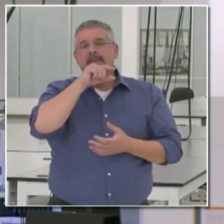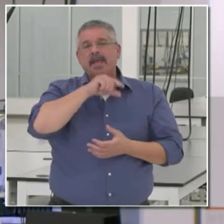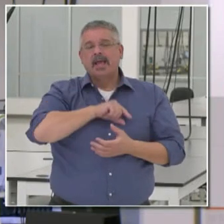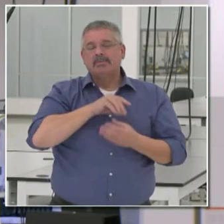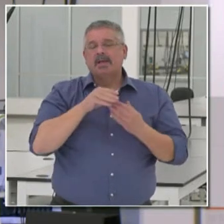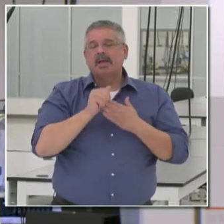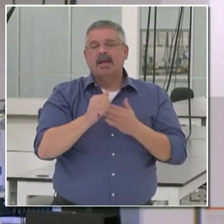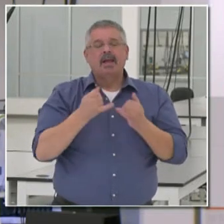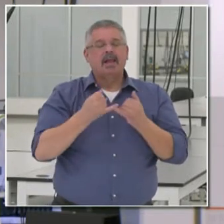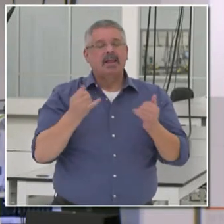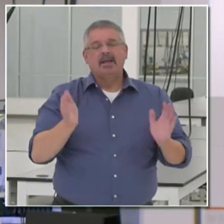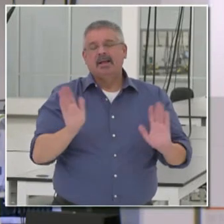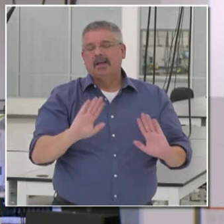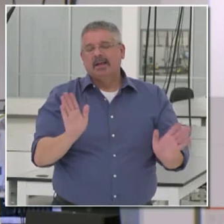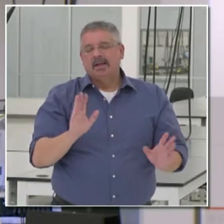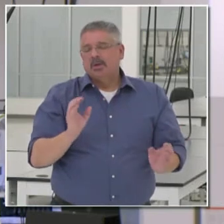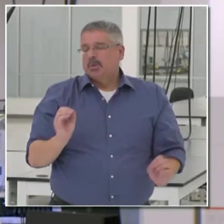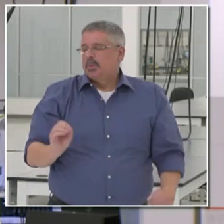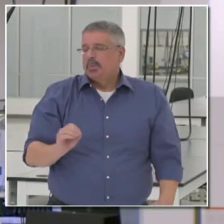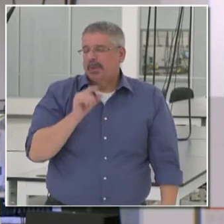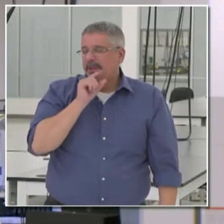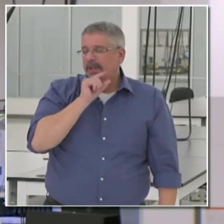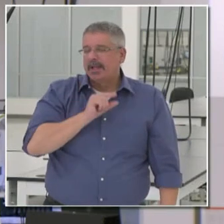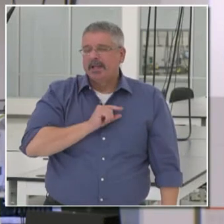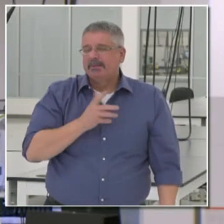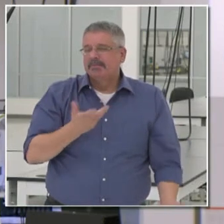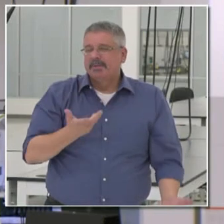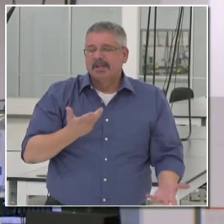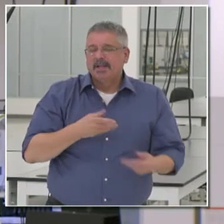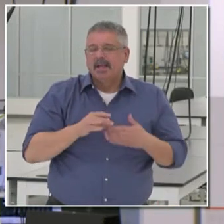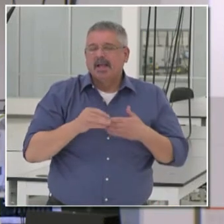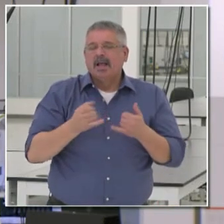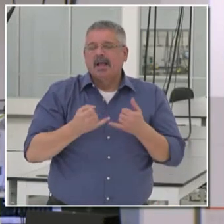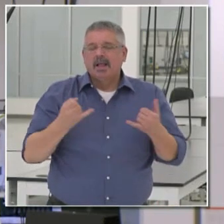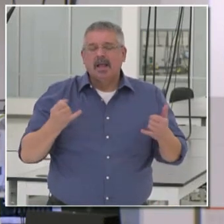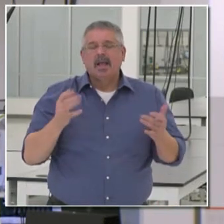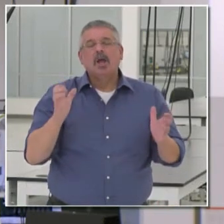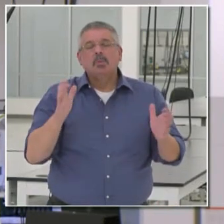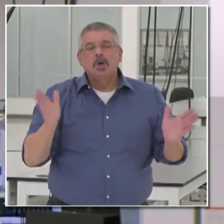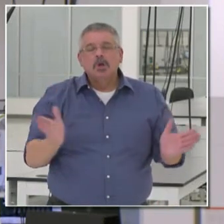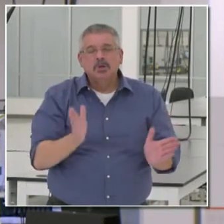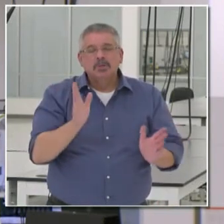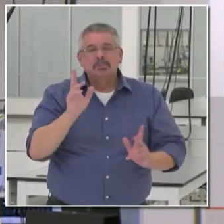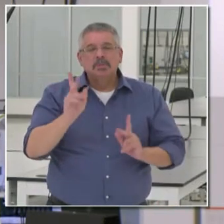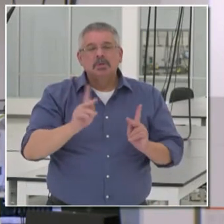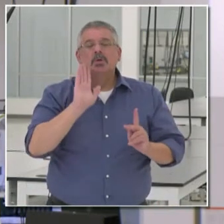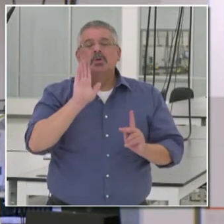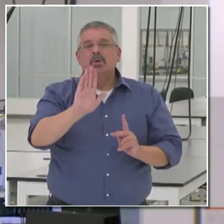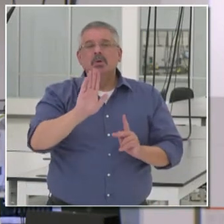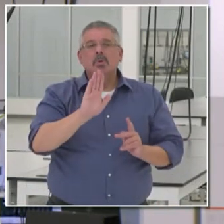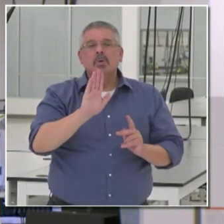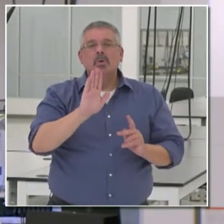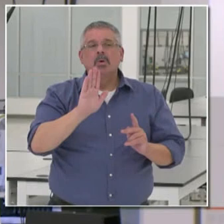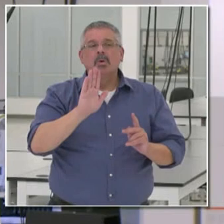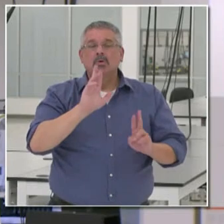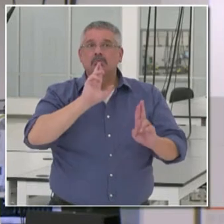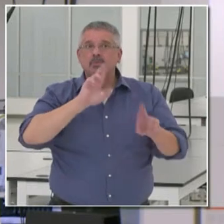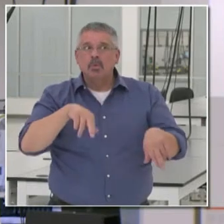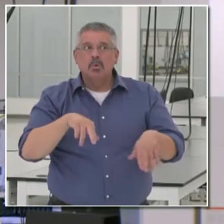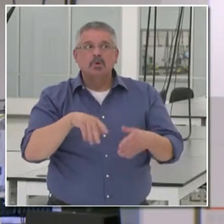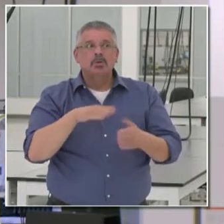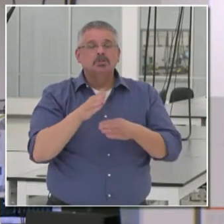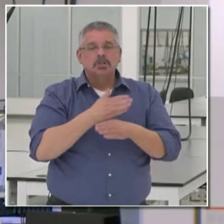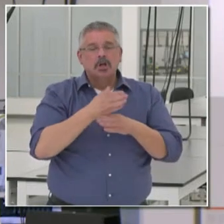gente en la prensa que está habla hablando de nuestros reglamentos para el día de acción de gracias que no es cierto no hay ningún